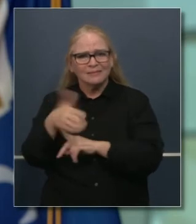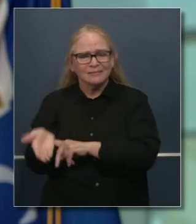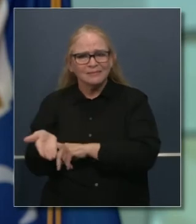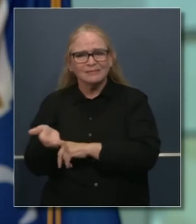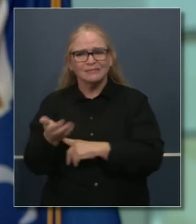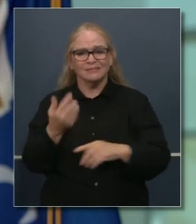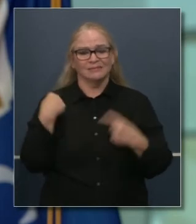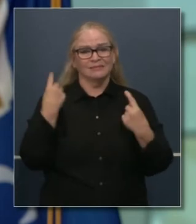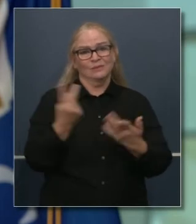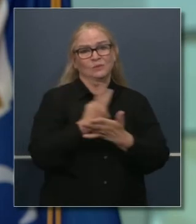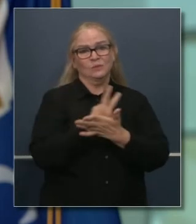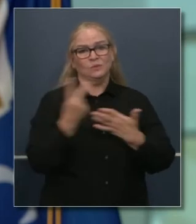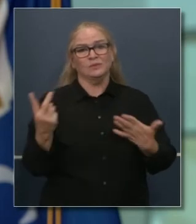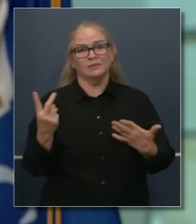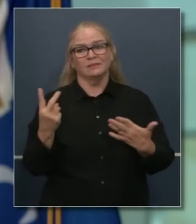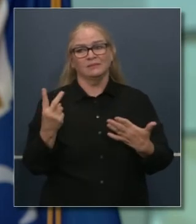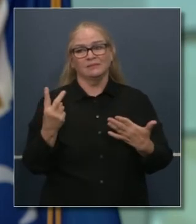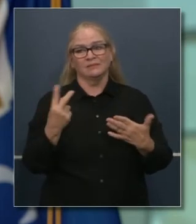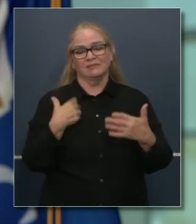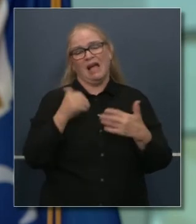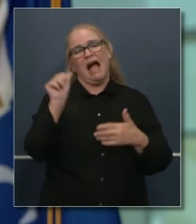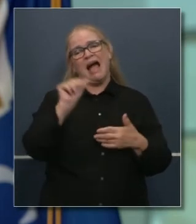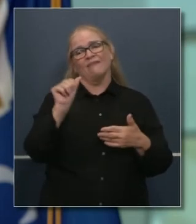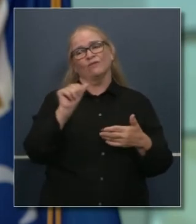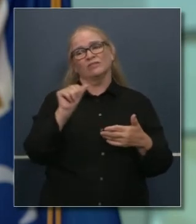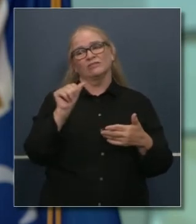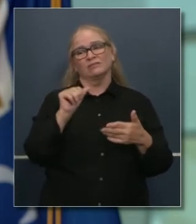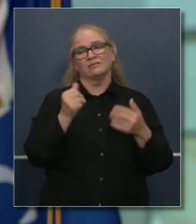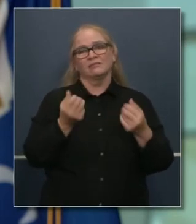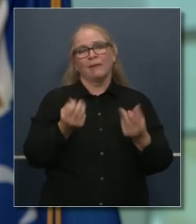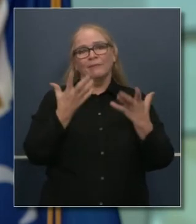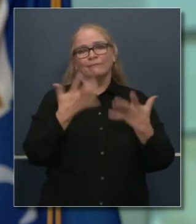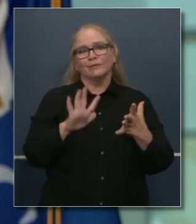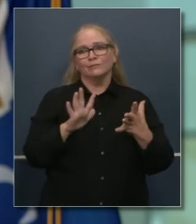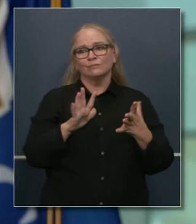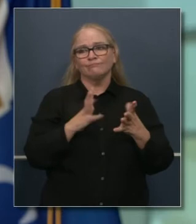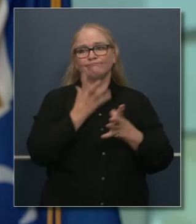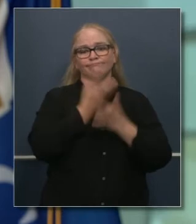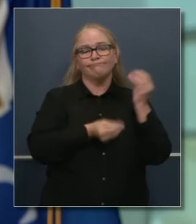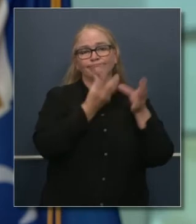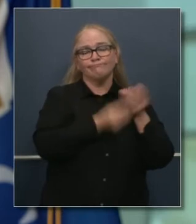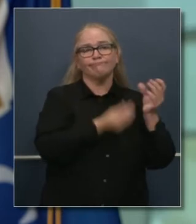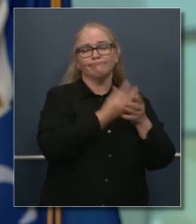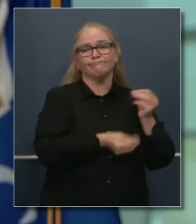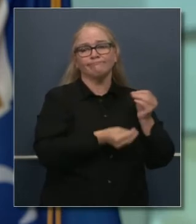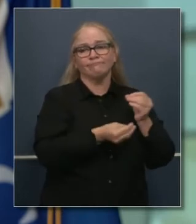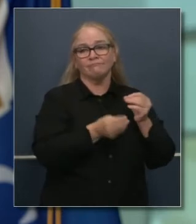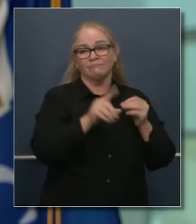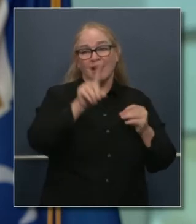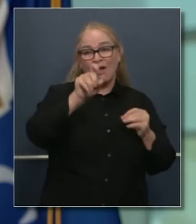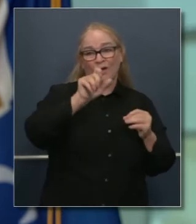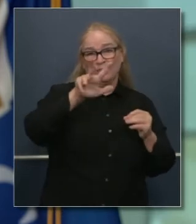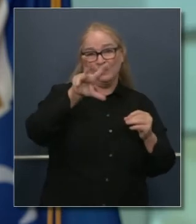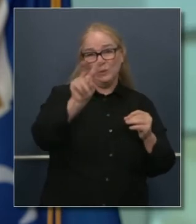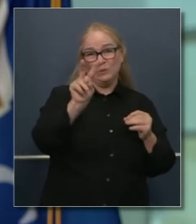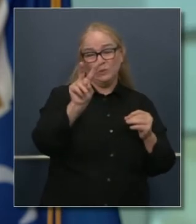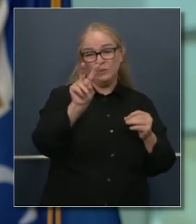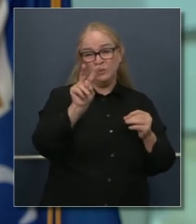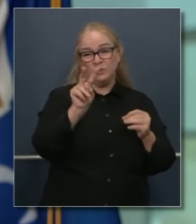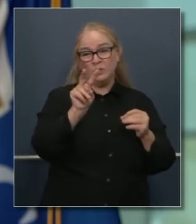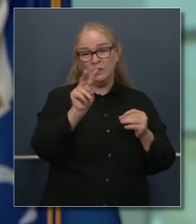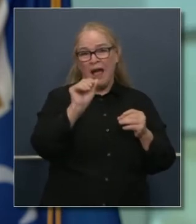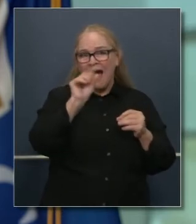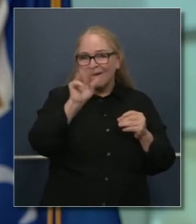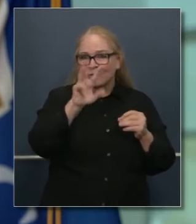últimos 14 días hemos tenido un promedio en el último los últimos 14 días hemos perdido 132